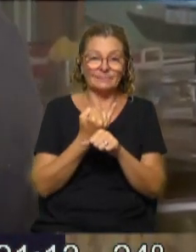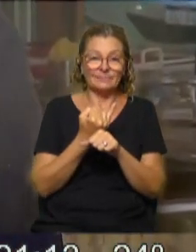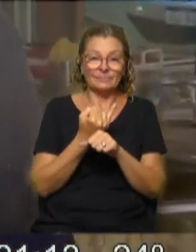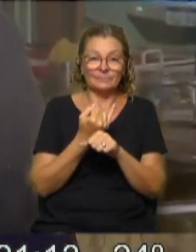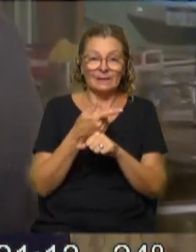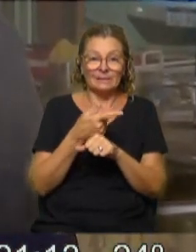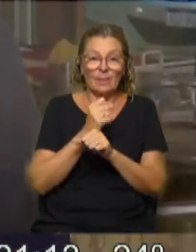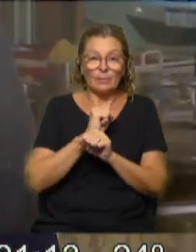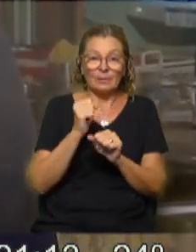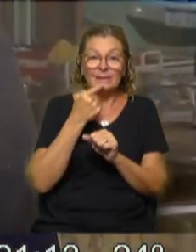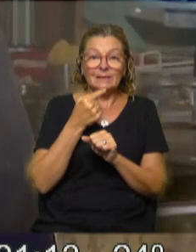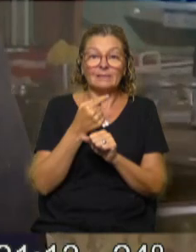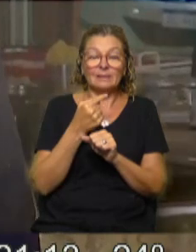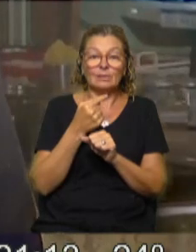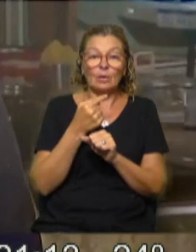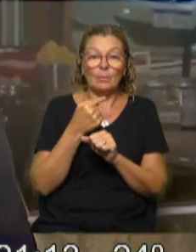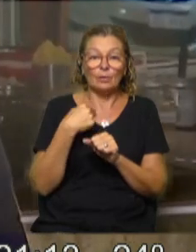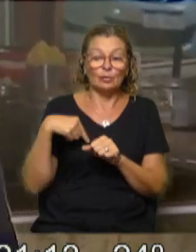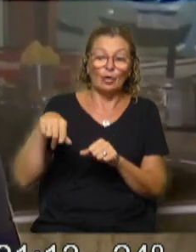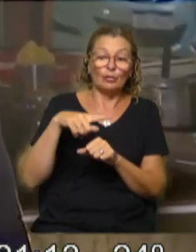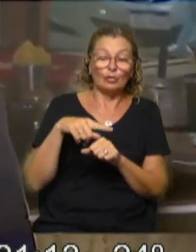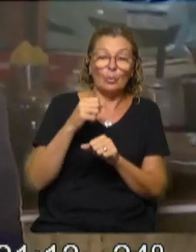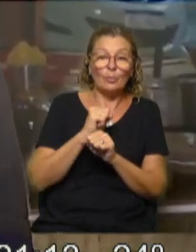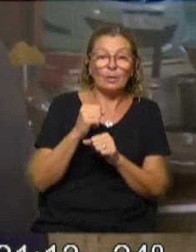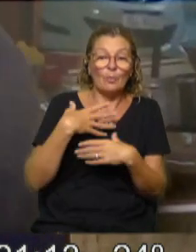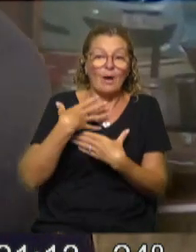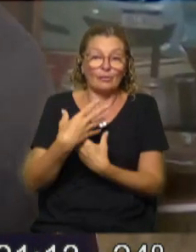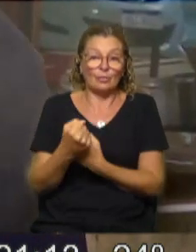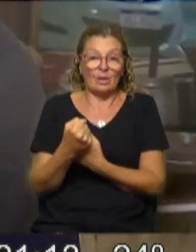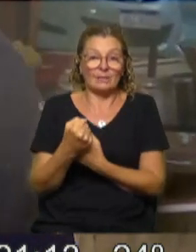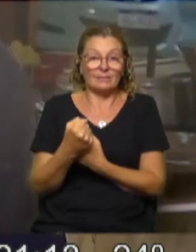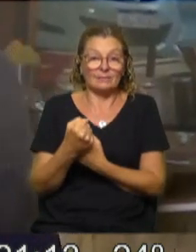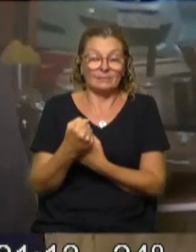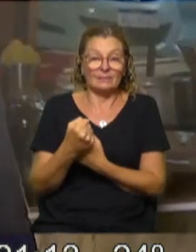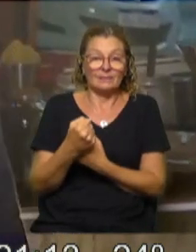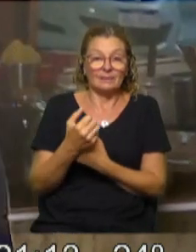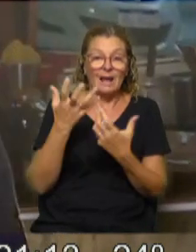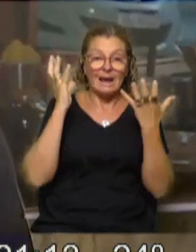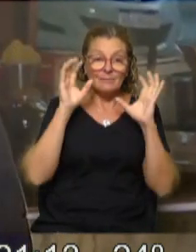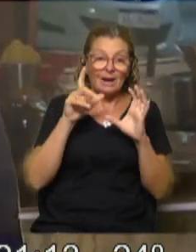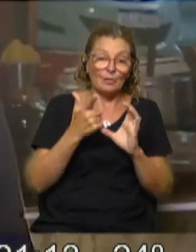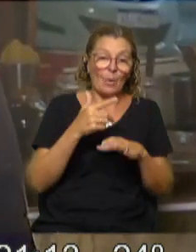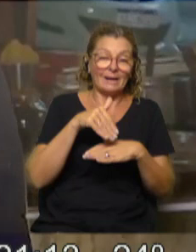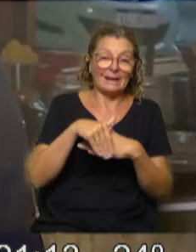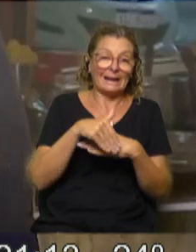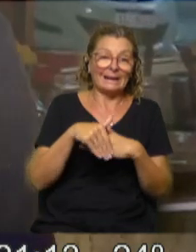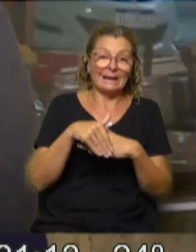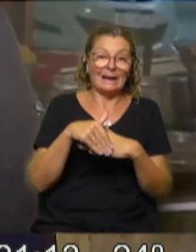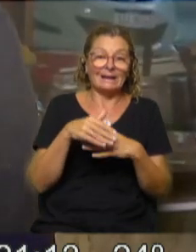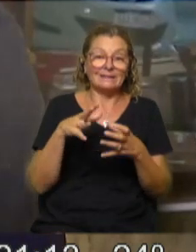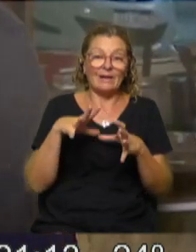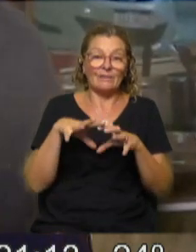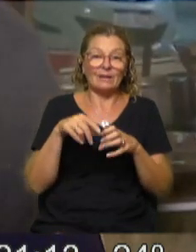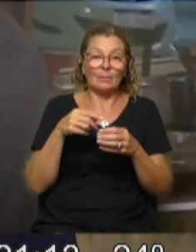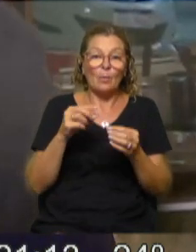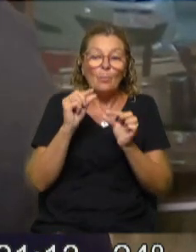surge esta posibilidad de decir, bueno, ¿desde qué parte nosotros podemos ayudar a Animales Sin Hogar desde nuestro